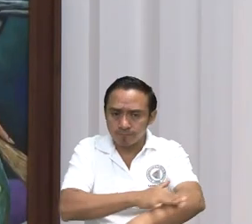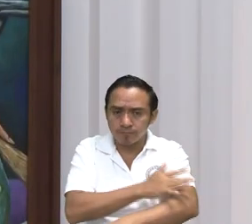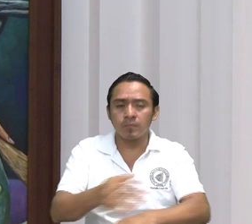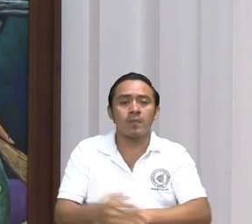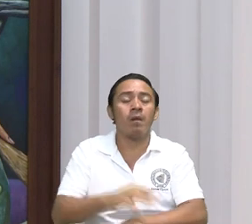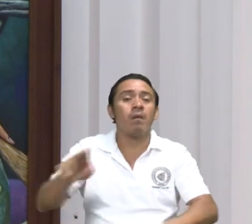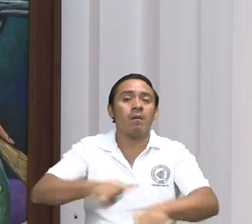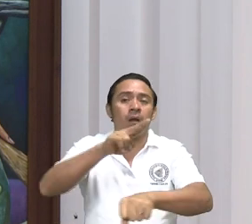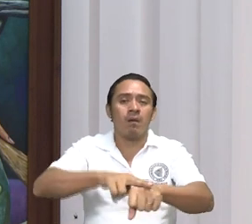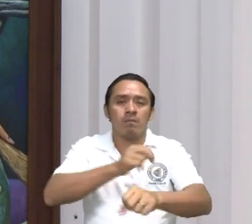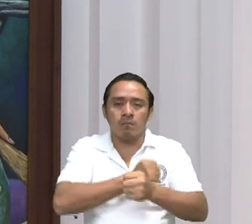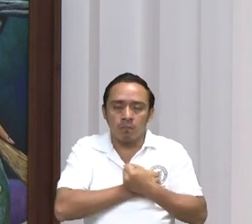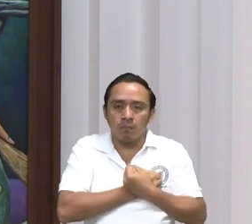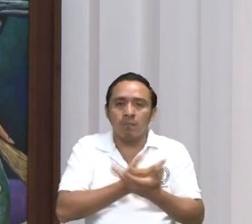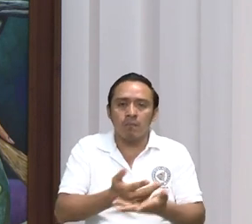de nacionalismo,